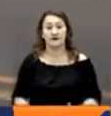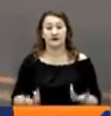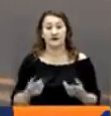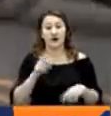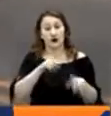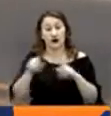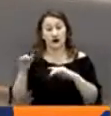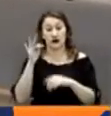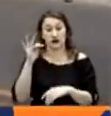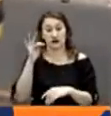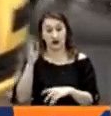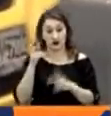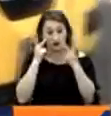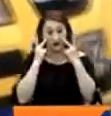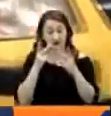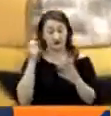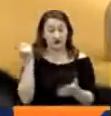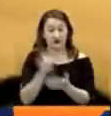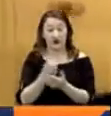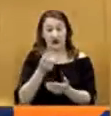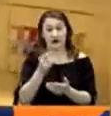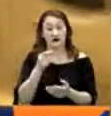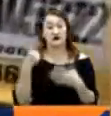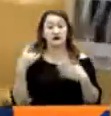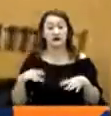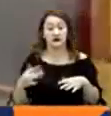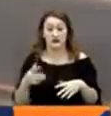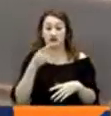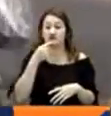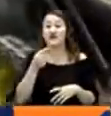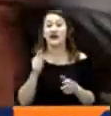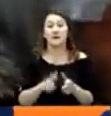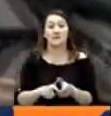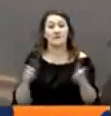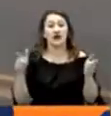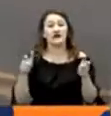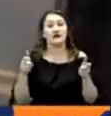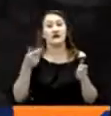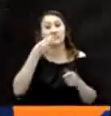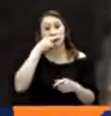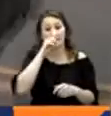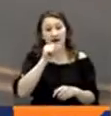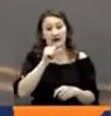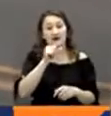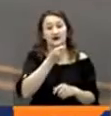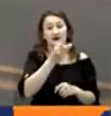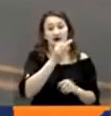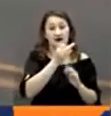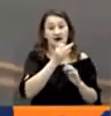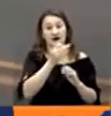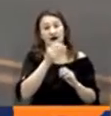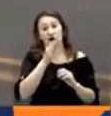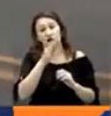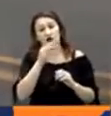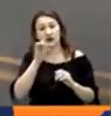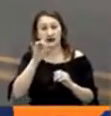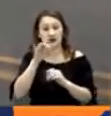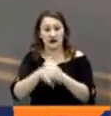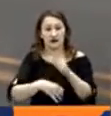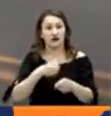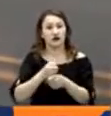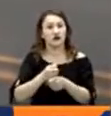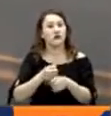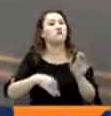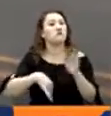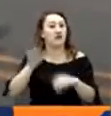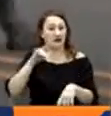los testigos que han visto estos accidentes, nos manifiestan que en su mayoría son niñas entre 13, 14 y 15 años las que realizan